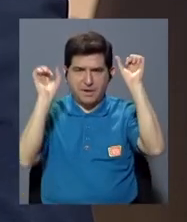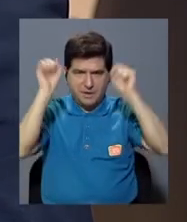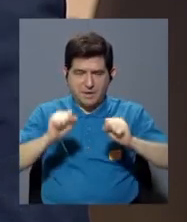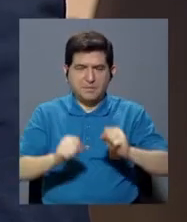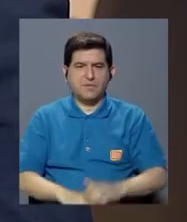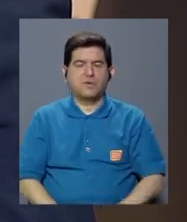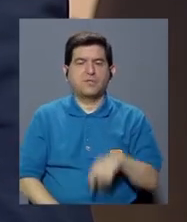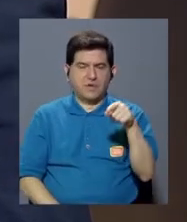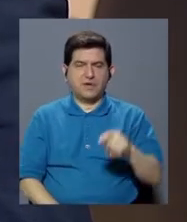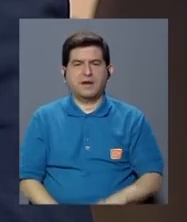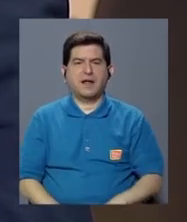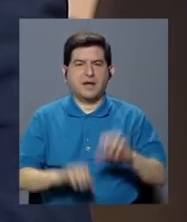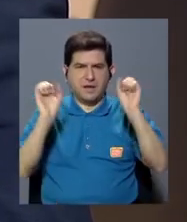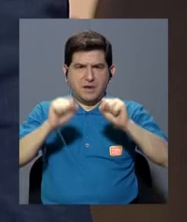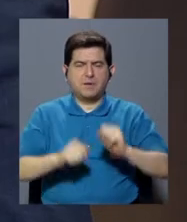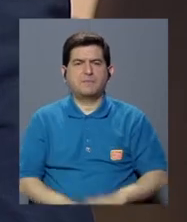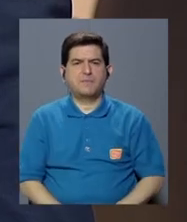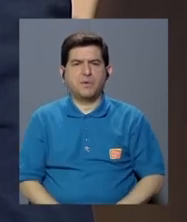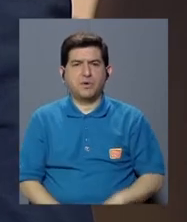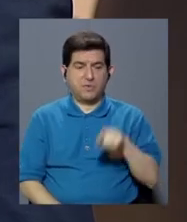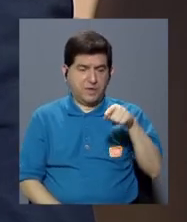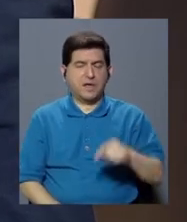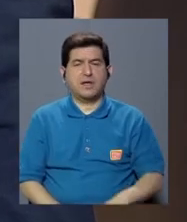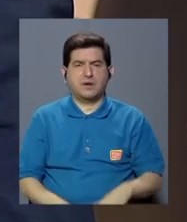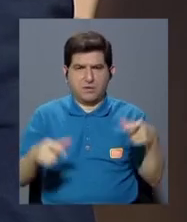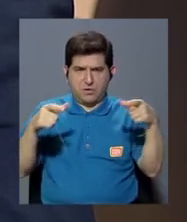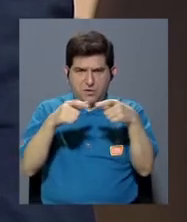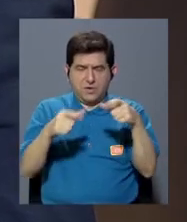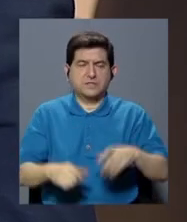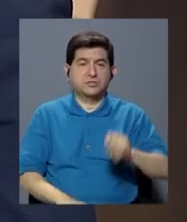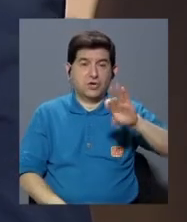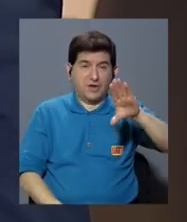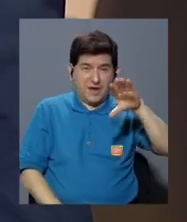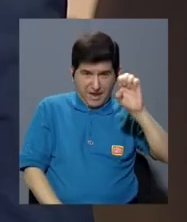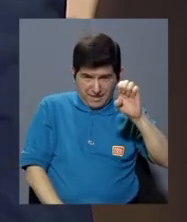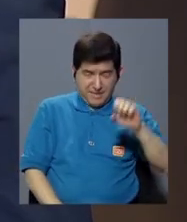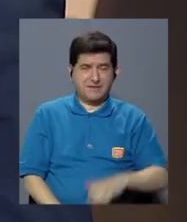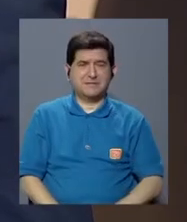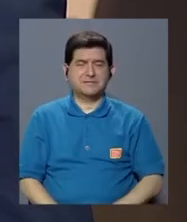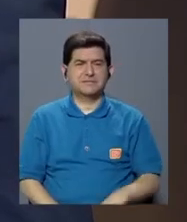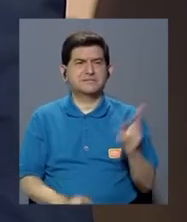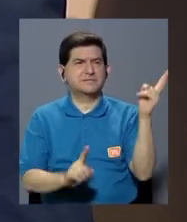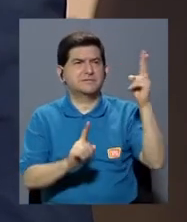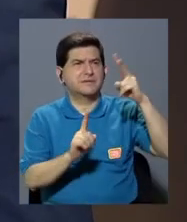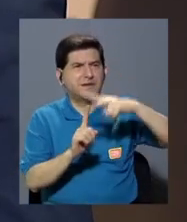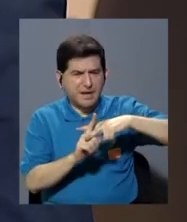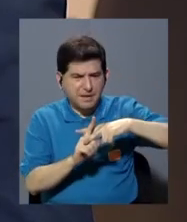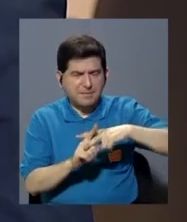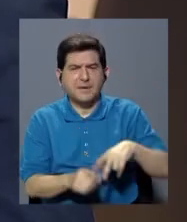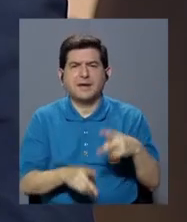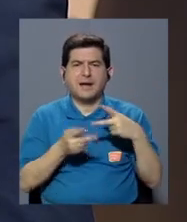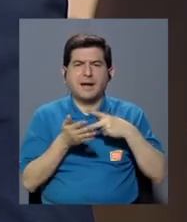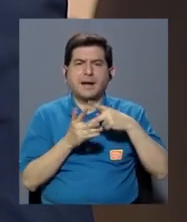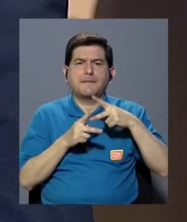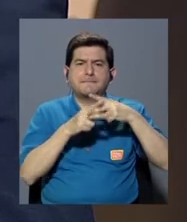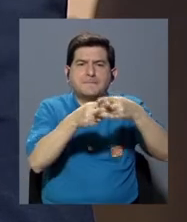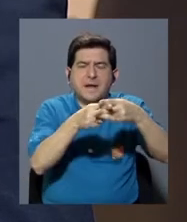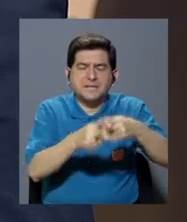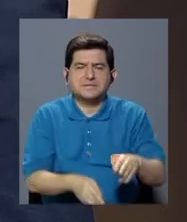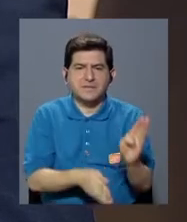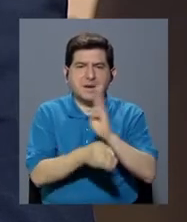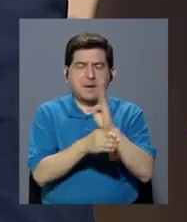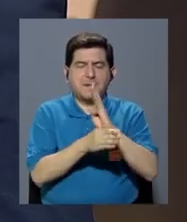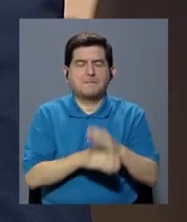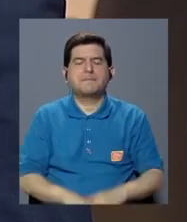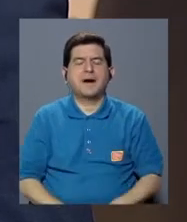para hacer las cargas. El ICE en este momento ejecuta un préstamo